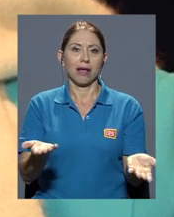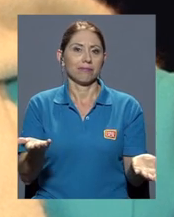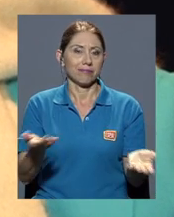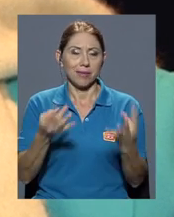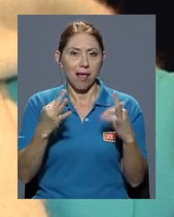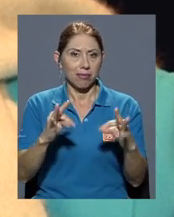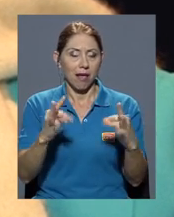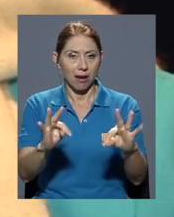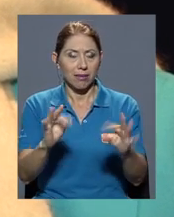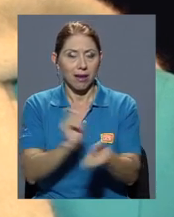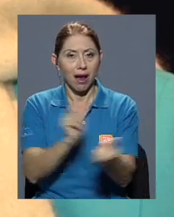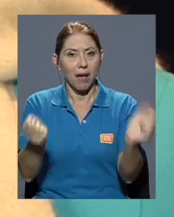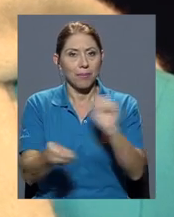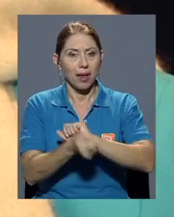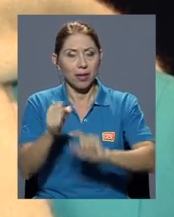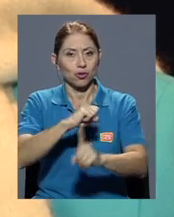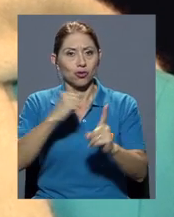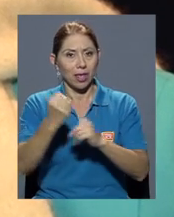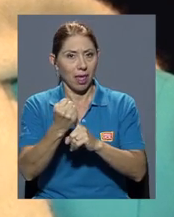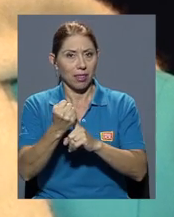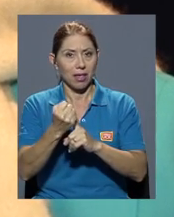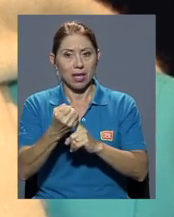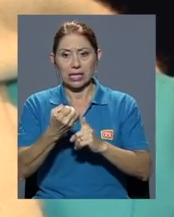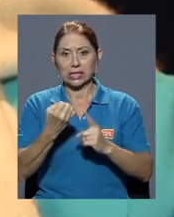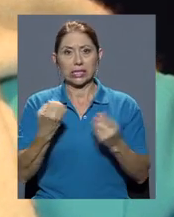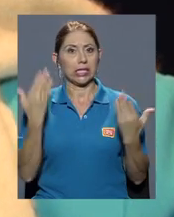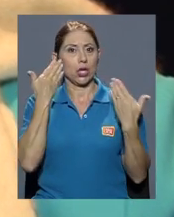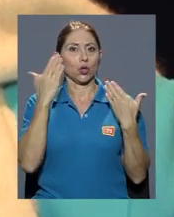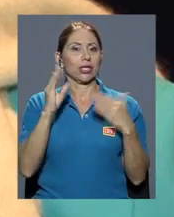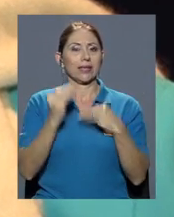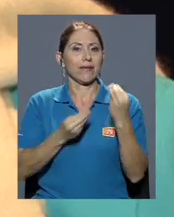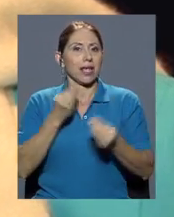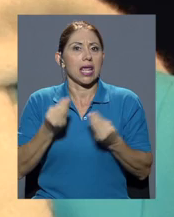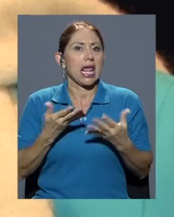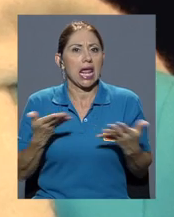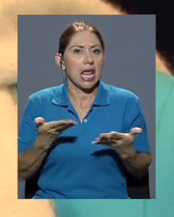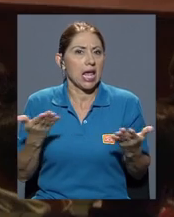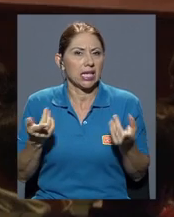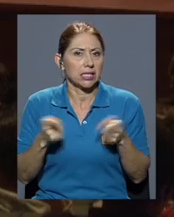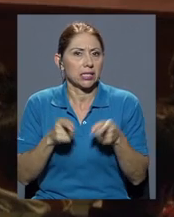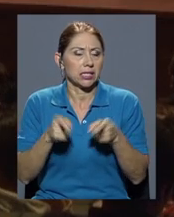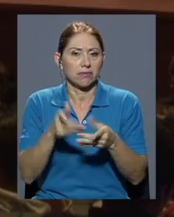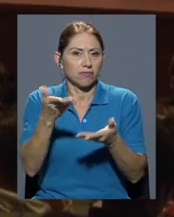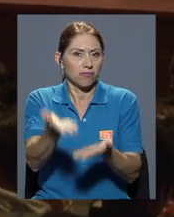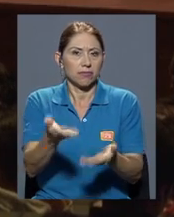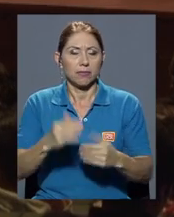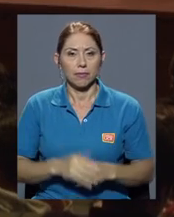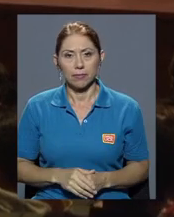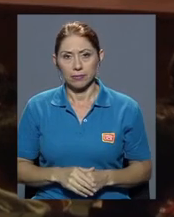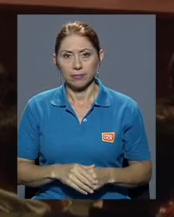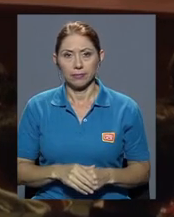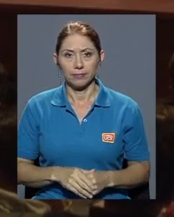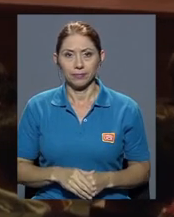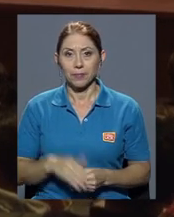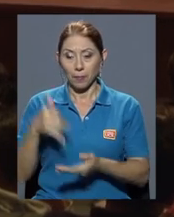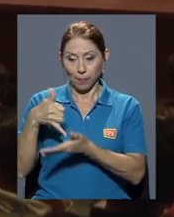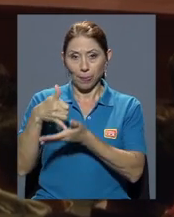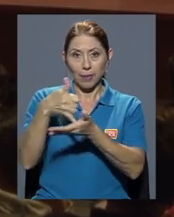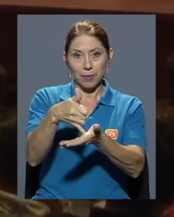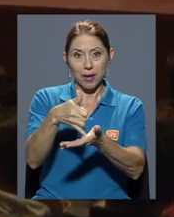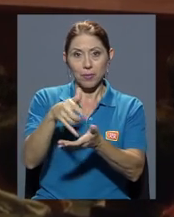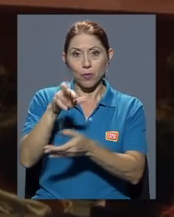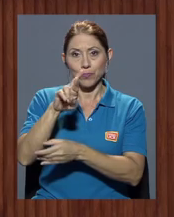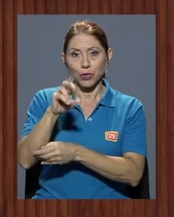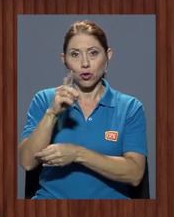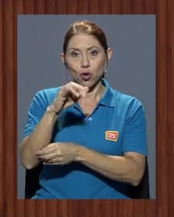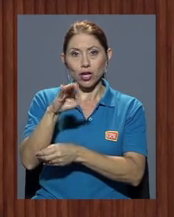a tratar de cambiar la sociedad sin saber qué es, en qué consiste. El premio Rodrigo